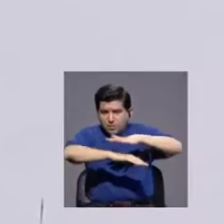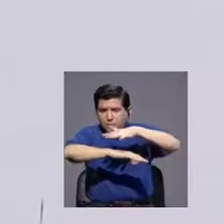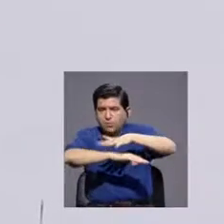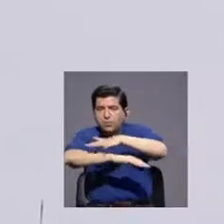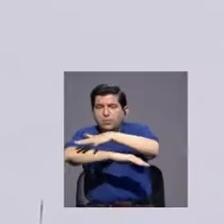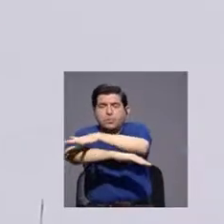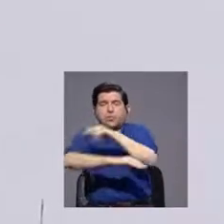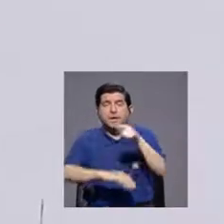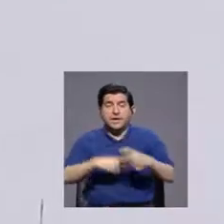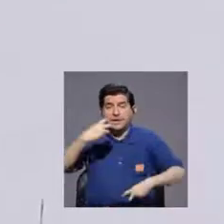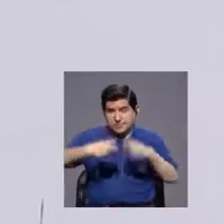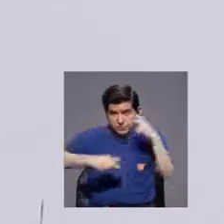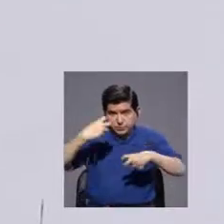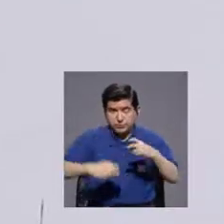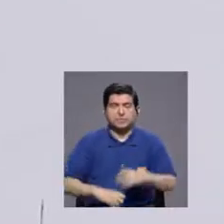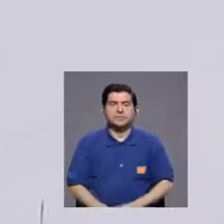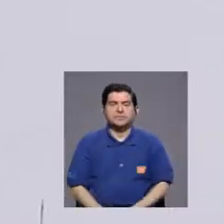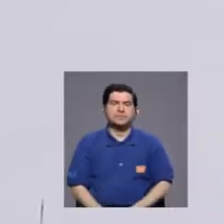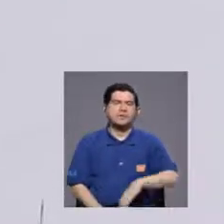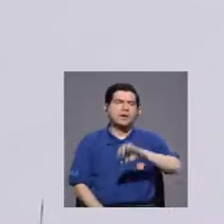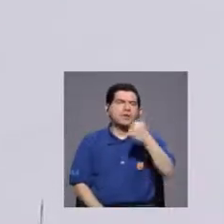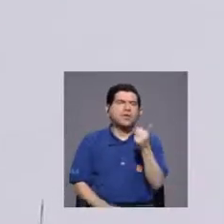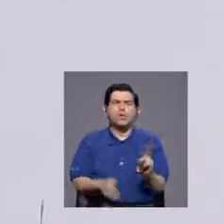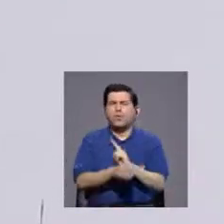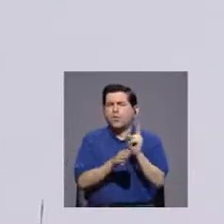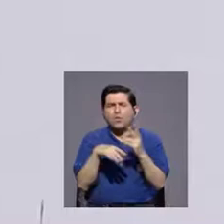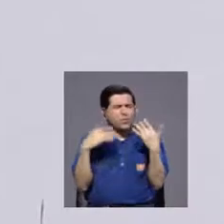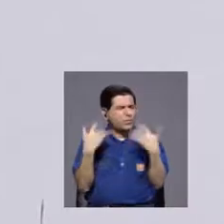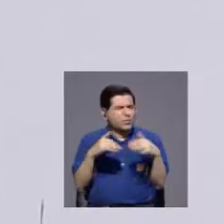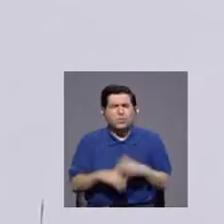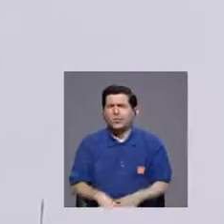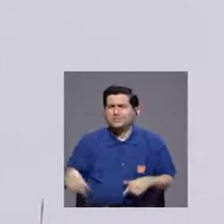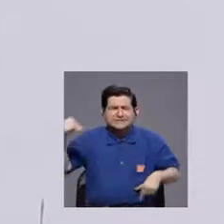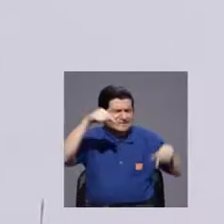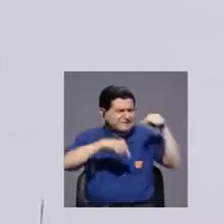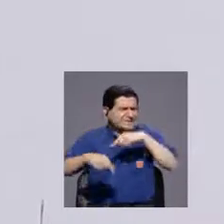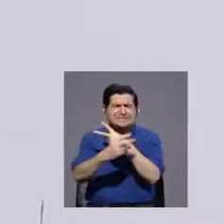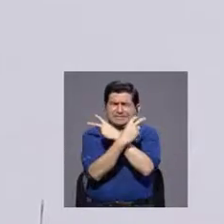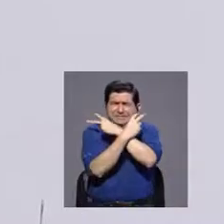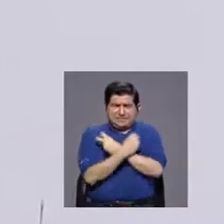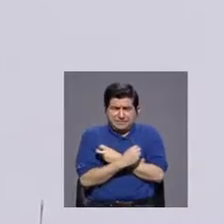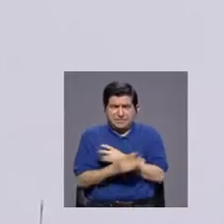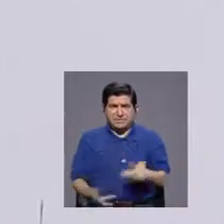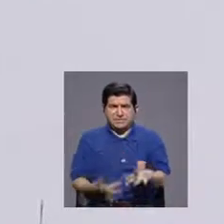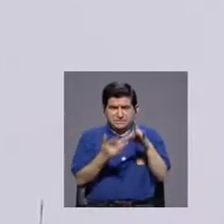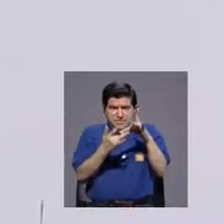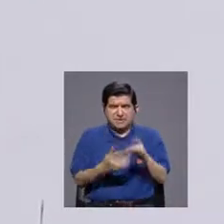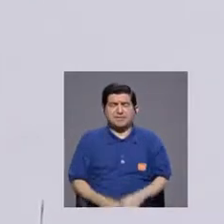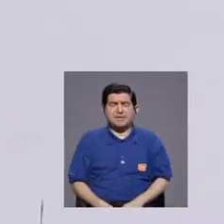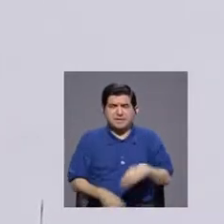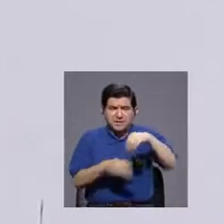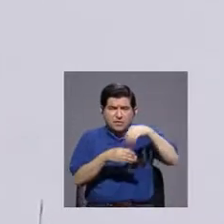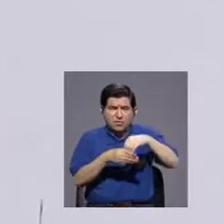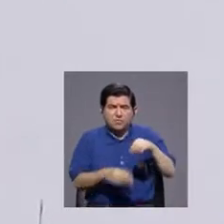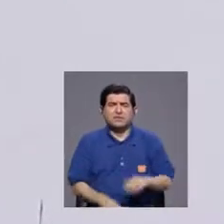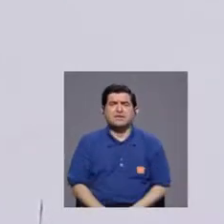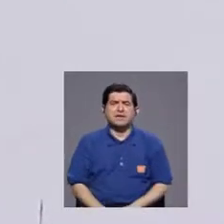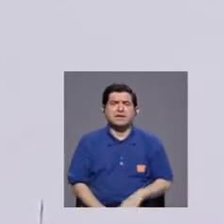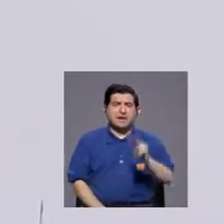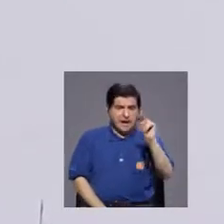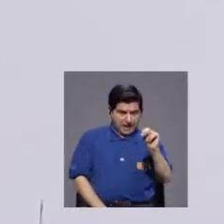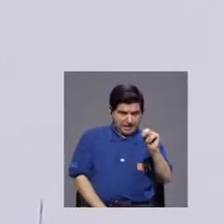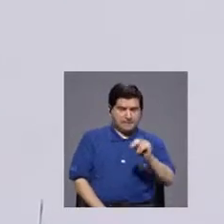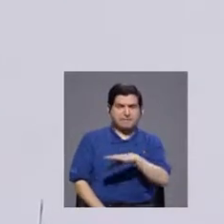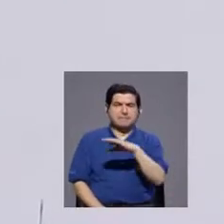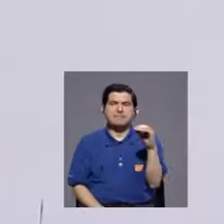es un problema lo otro por el por por uso excesivo de fertilizantes principalmente de nitrogenados y lo otro es digamos